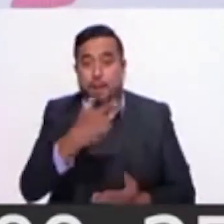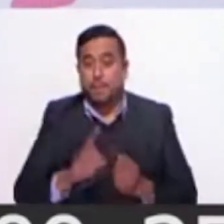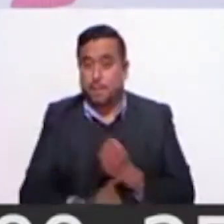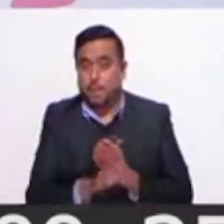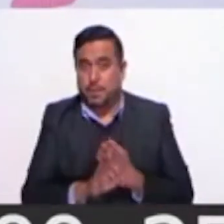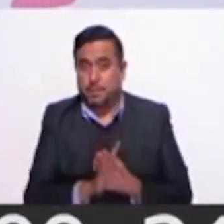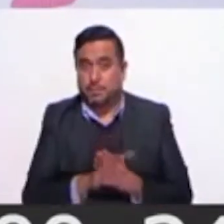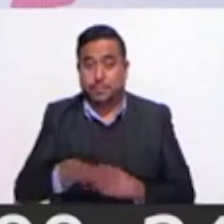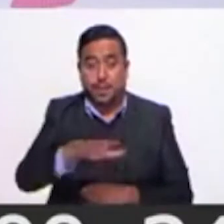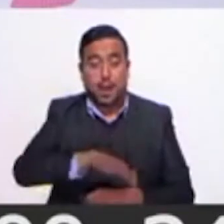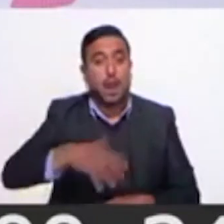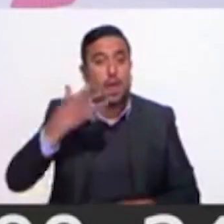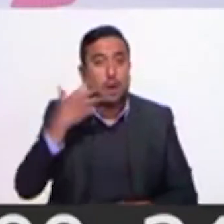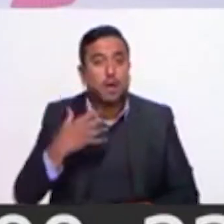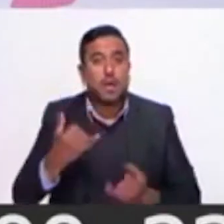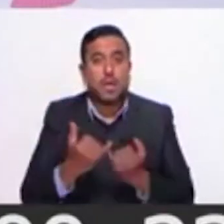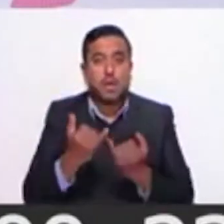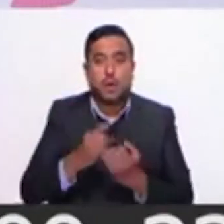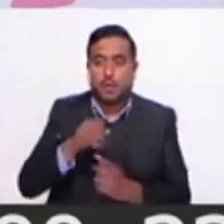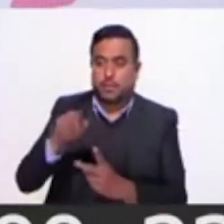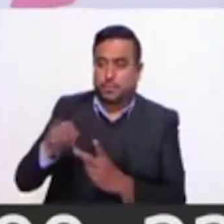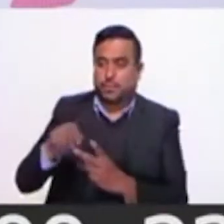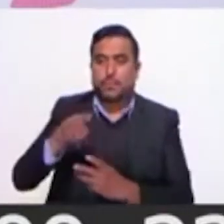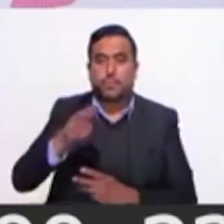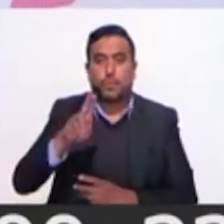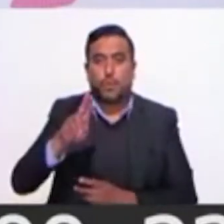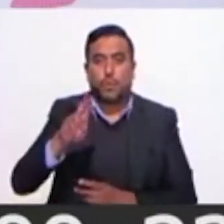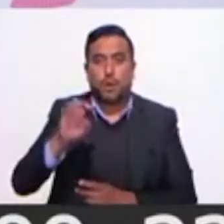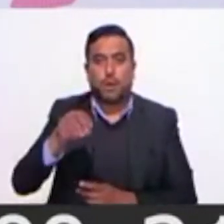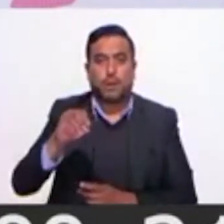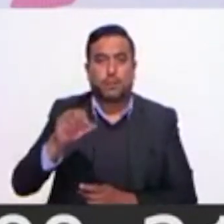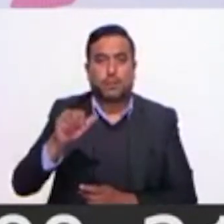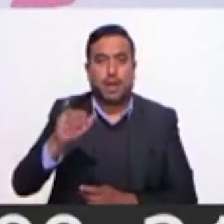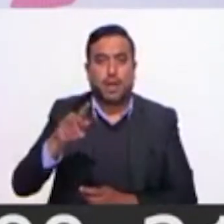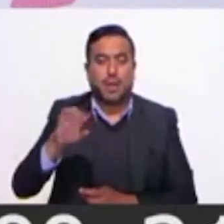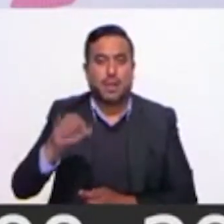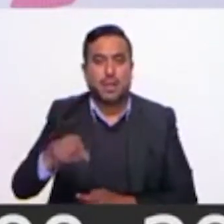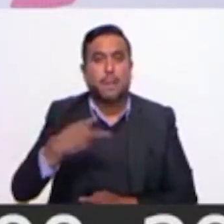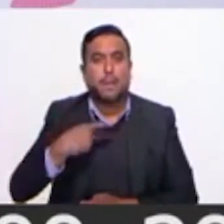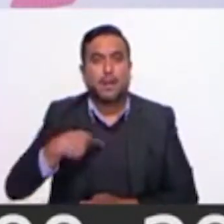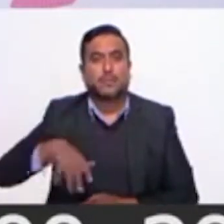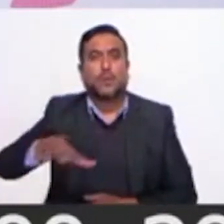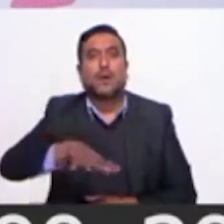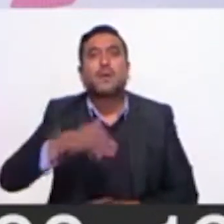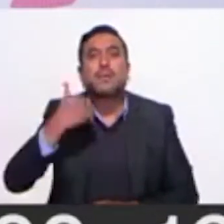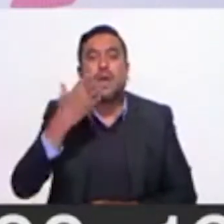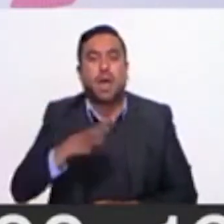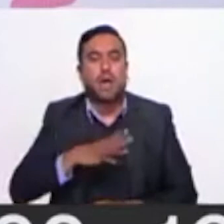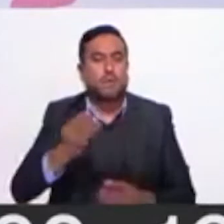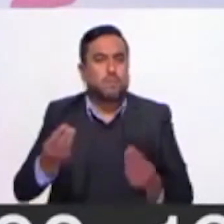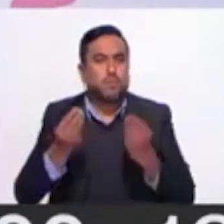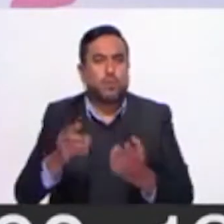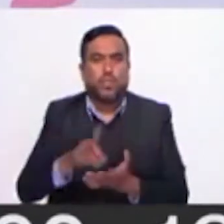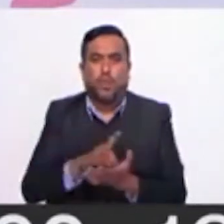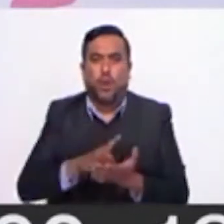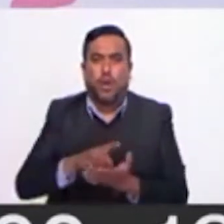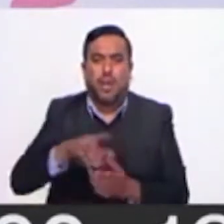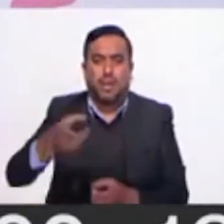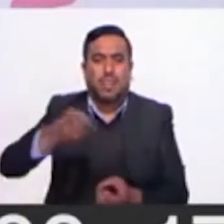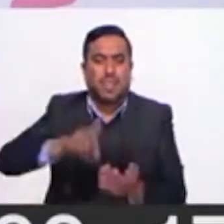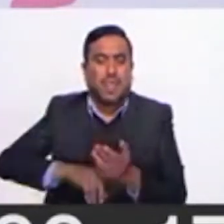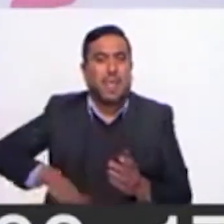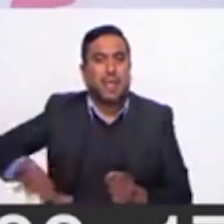León no debe ser como la colonia Buenos Aires, en donde las ciudadanas y los ciudadanos gritan que hay una gran cantidad de drogadicción y no se